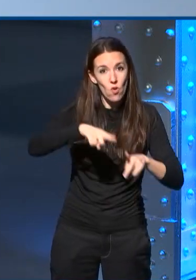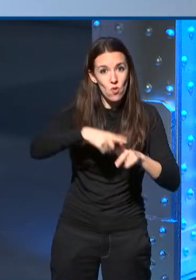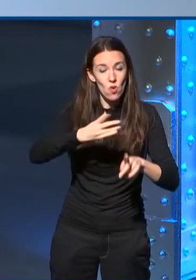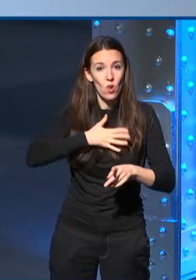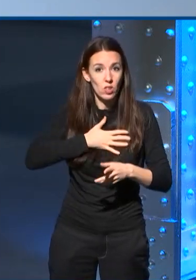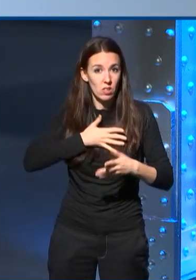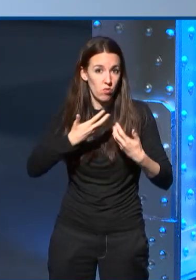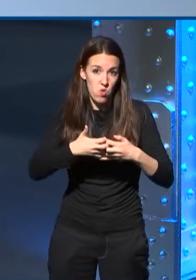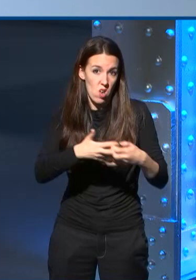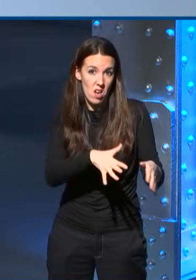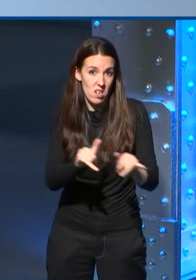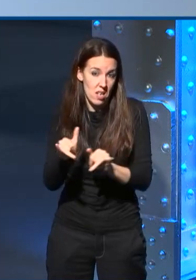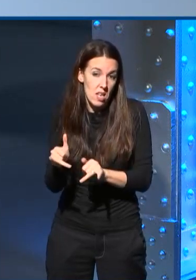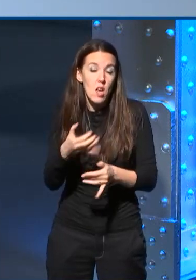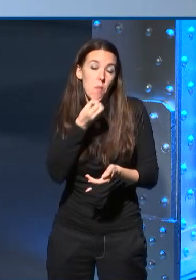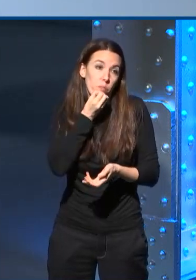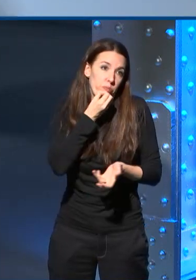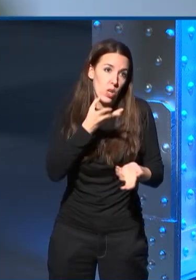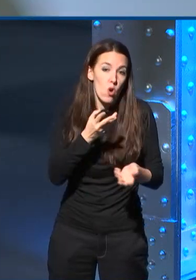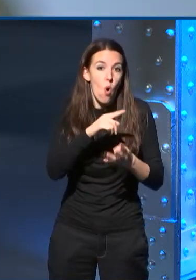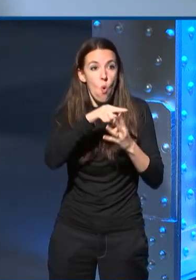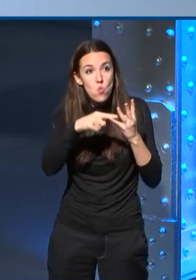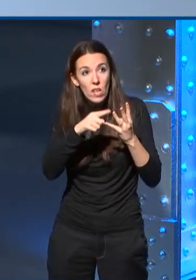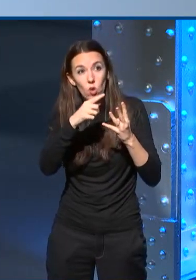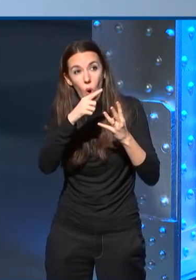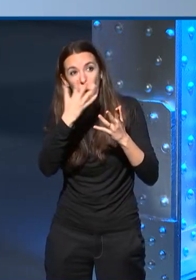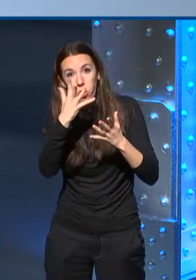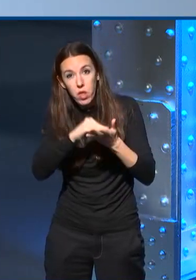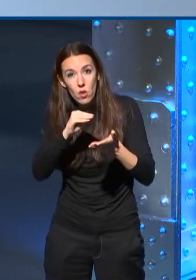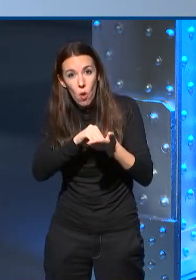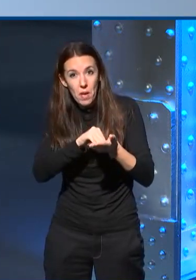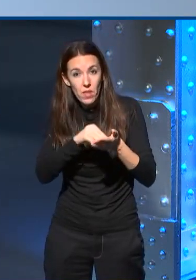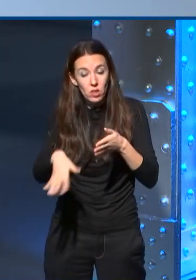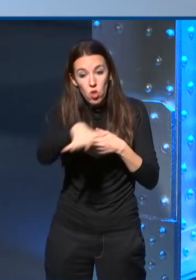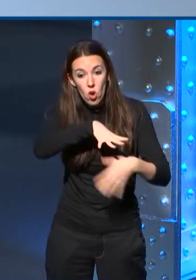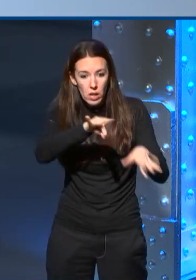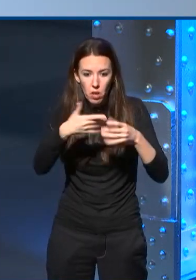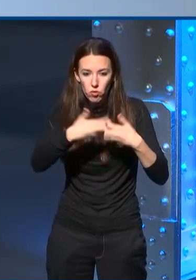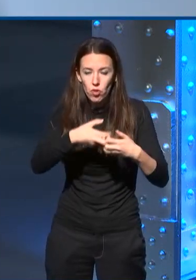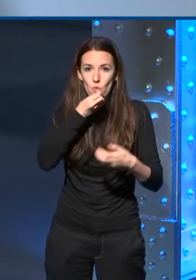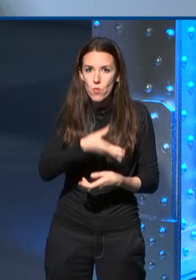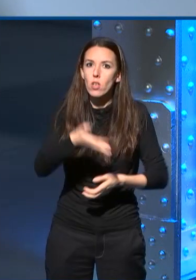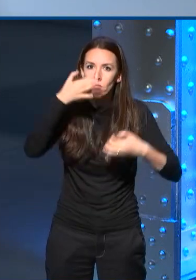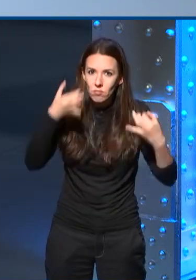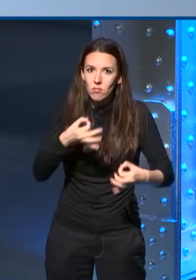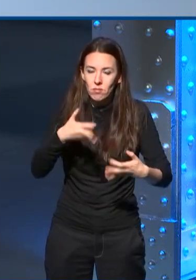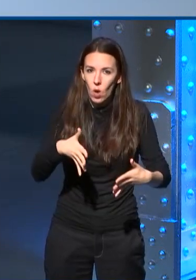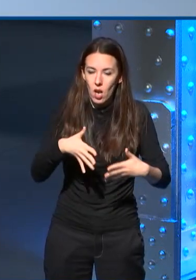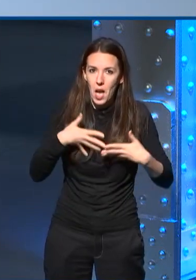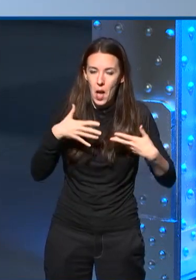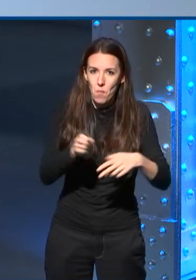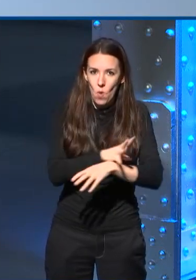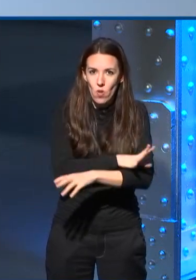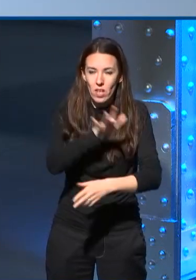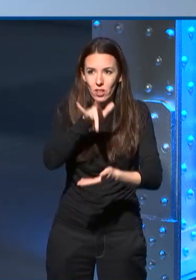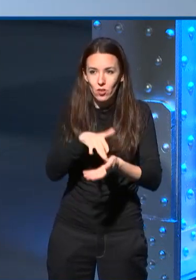ninguna ha funcionado. Pero bueno, hemos tenido otras 4 o 5 misiones en órbita terrestre que han funcionado todas muy bien y les puedo asegurar que es realmente emocionante cuando